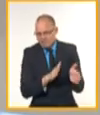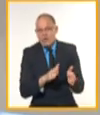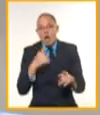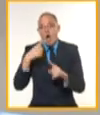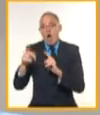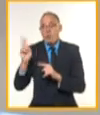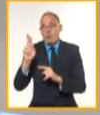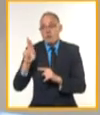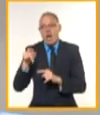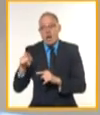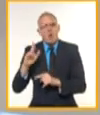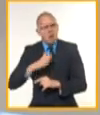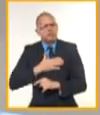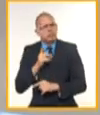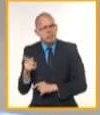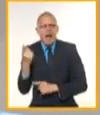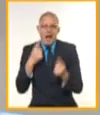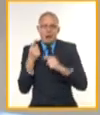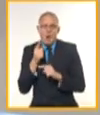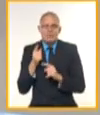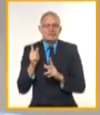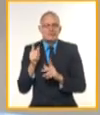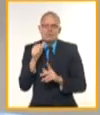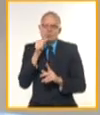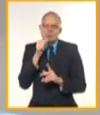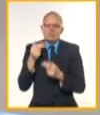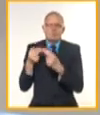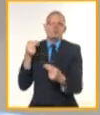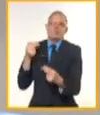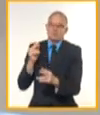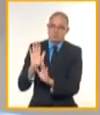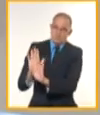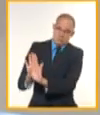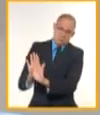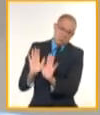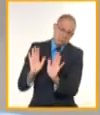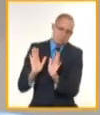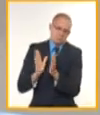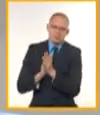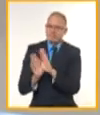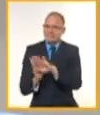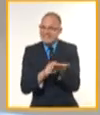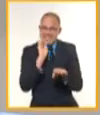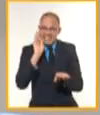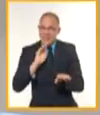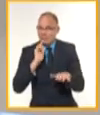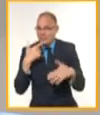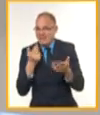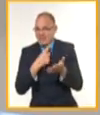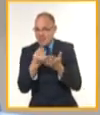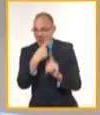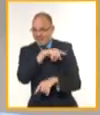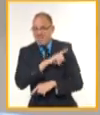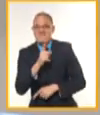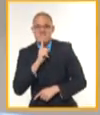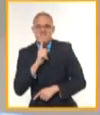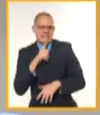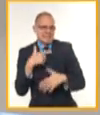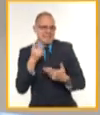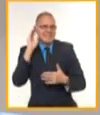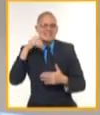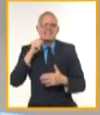Lo que sucedió el viernes en la Casa Blanca con relación a Ucrania está siendo utilizado al máximo por los oponentes de